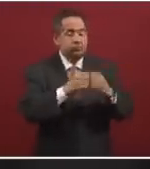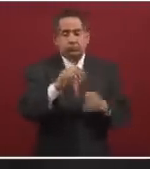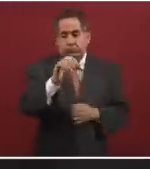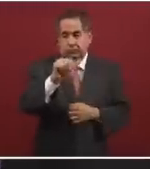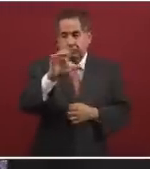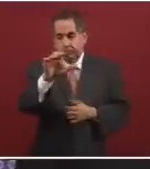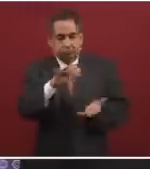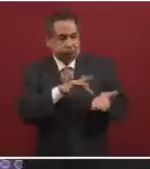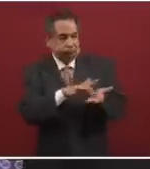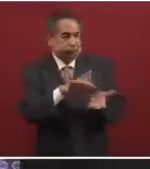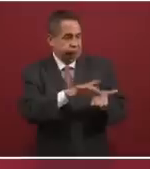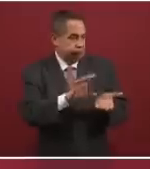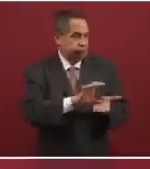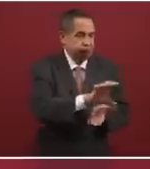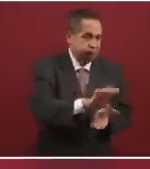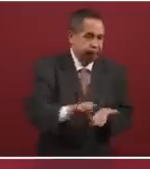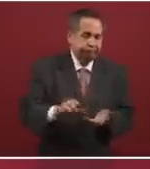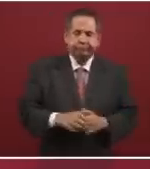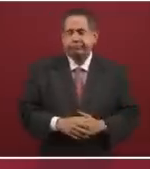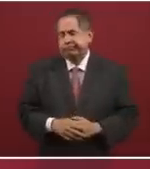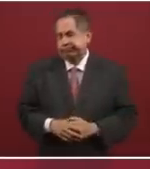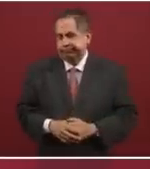civiles,